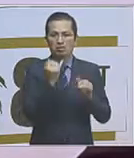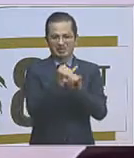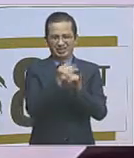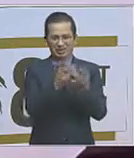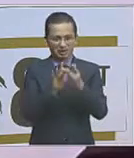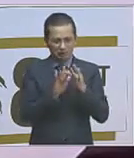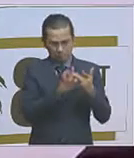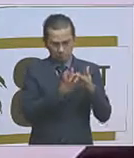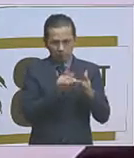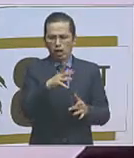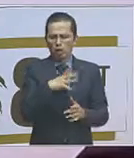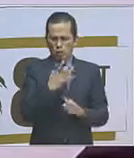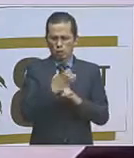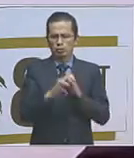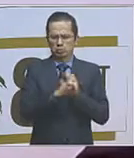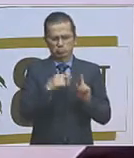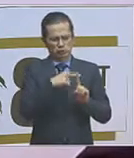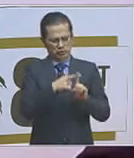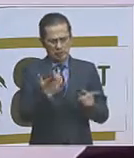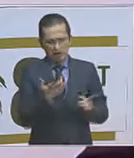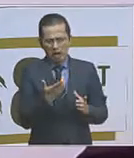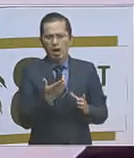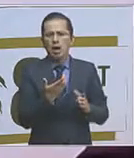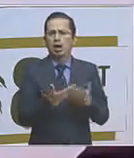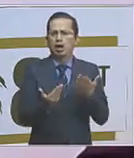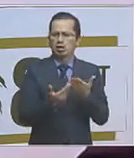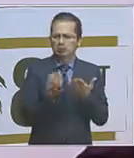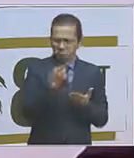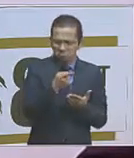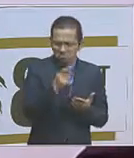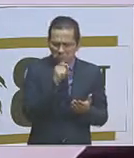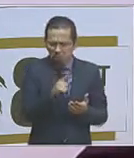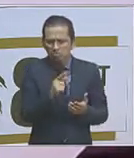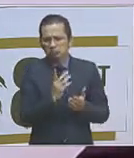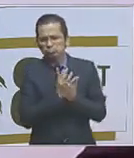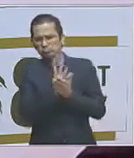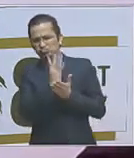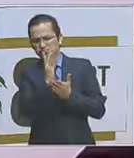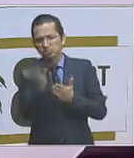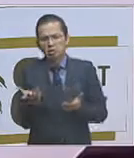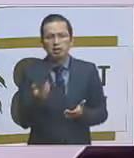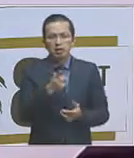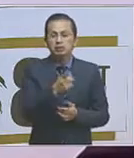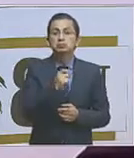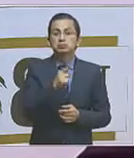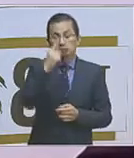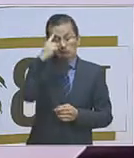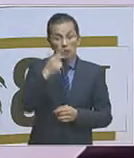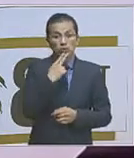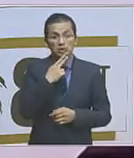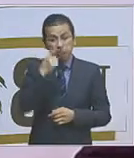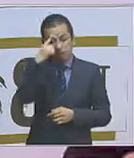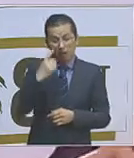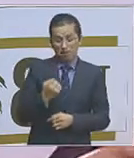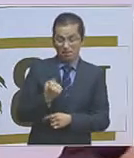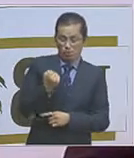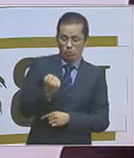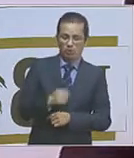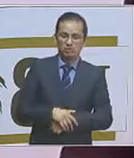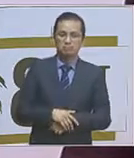inciden en la reconfigura en la configuración del poder son como llaman los americanos un game